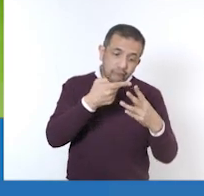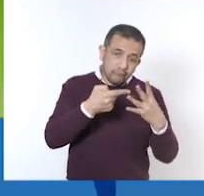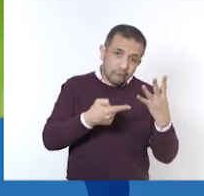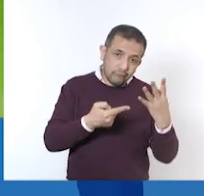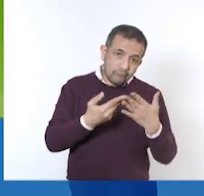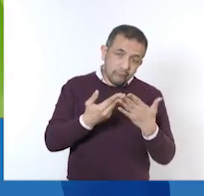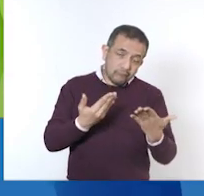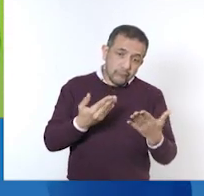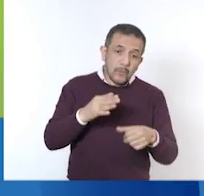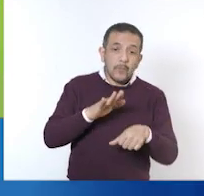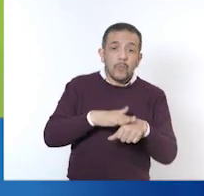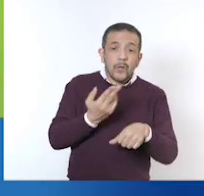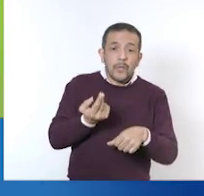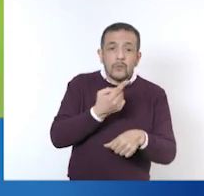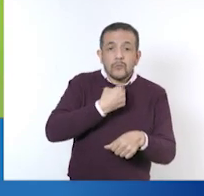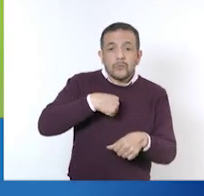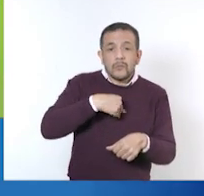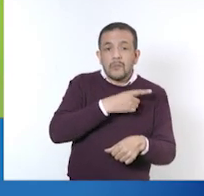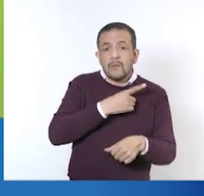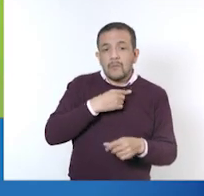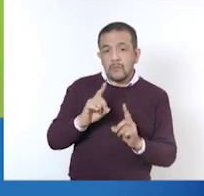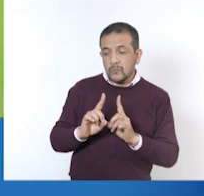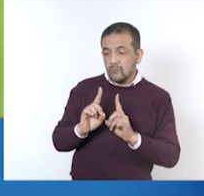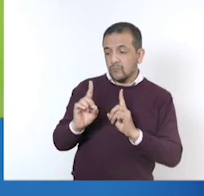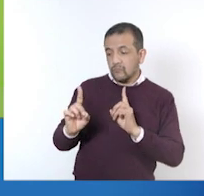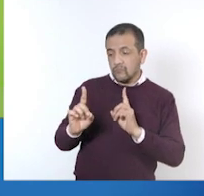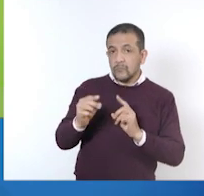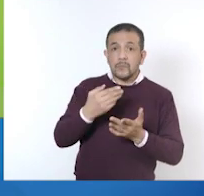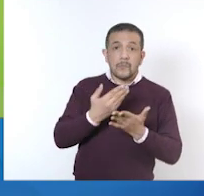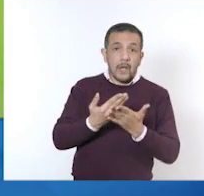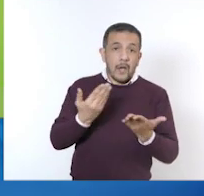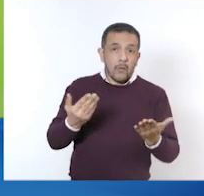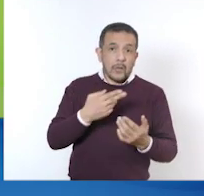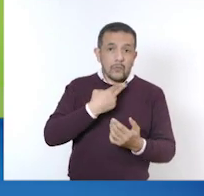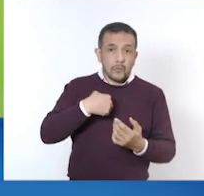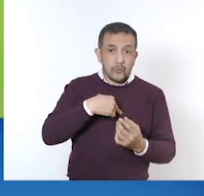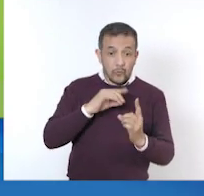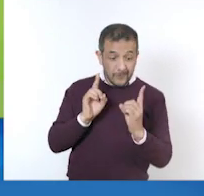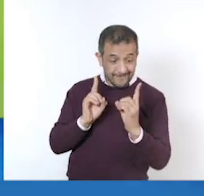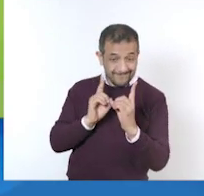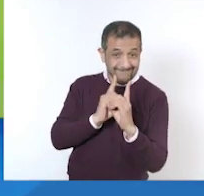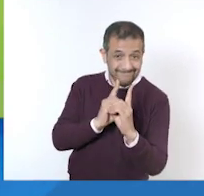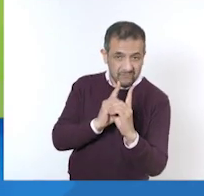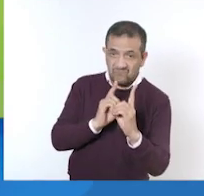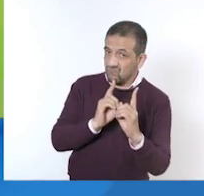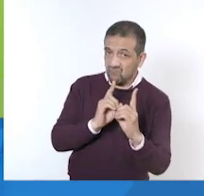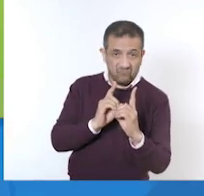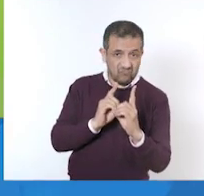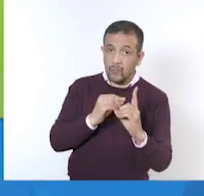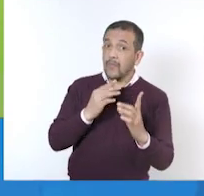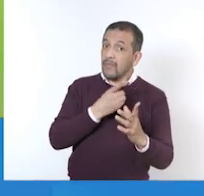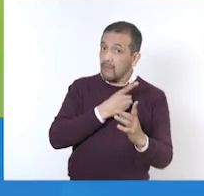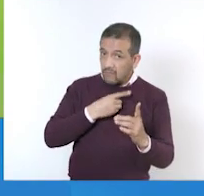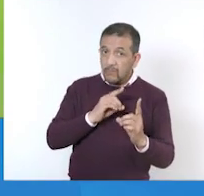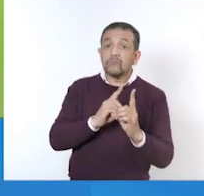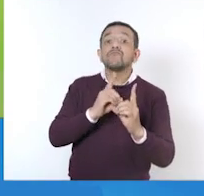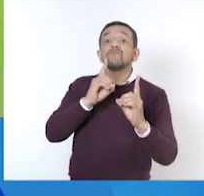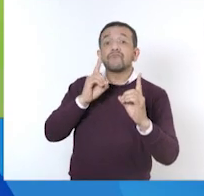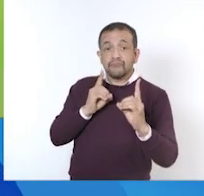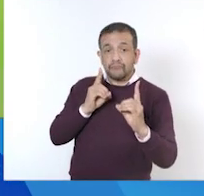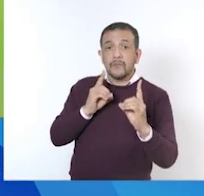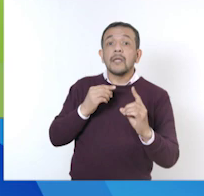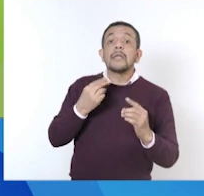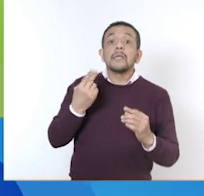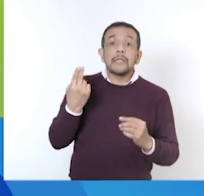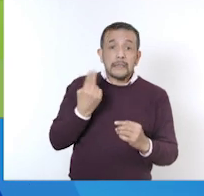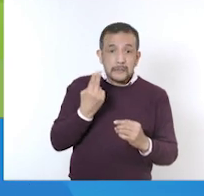eso porque tenemos que tener sana distancia. Ahora en lugar de acercarnos tenemos que